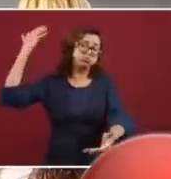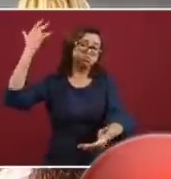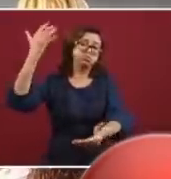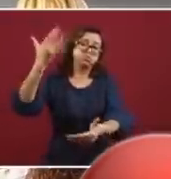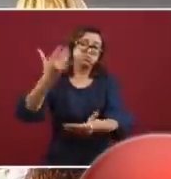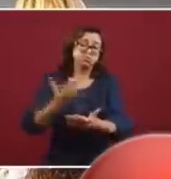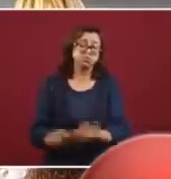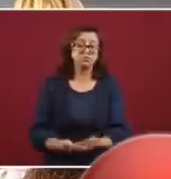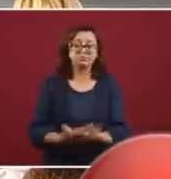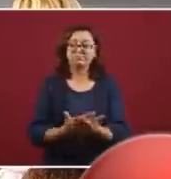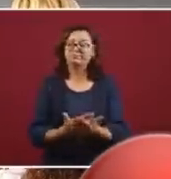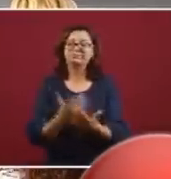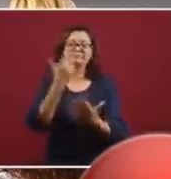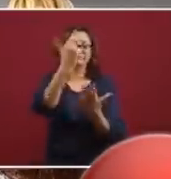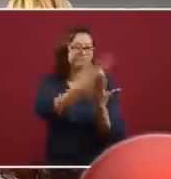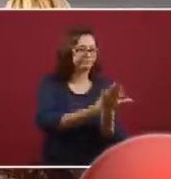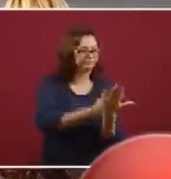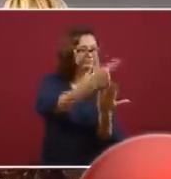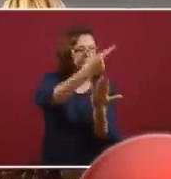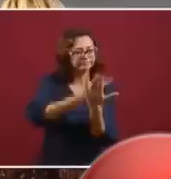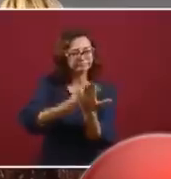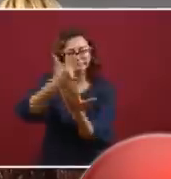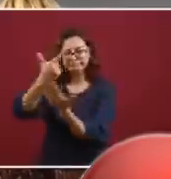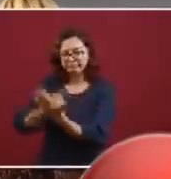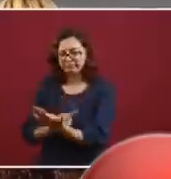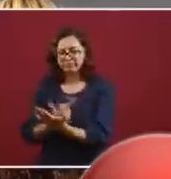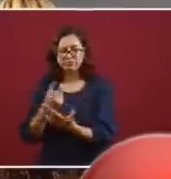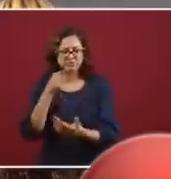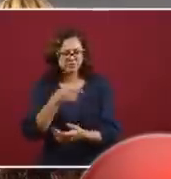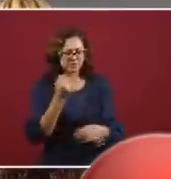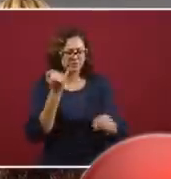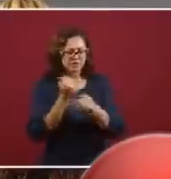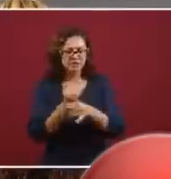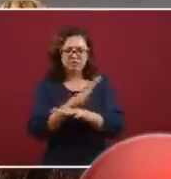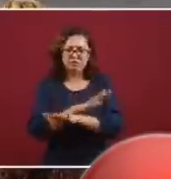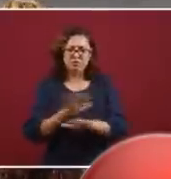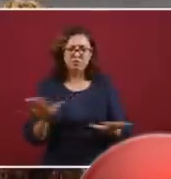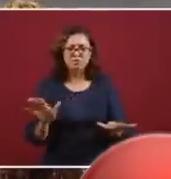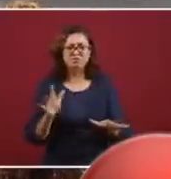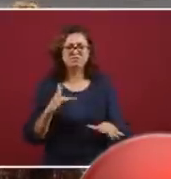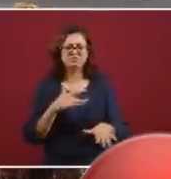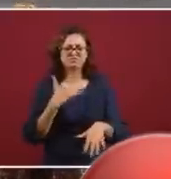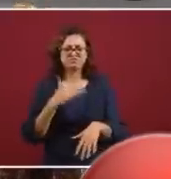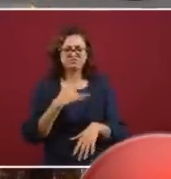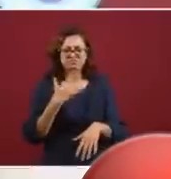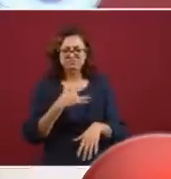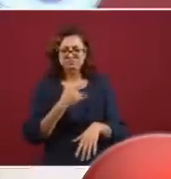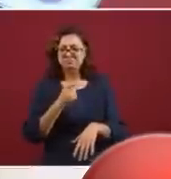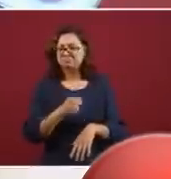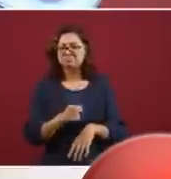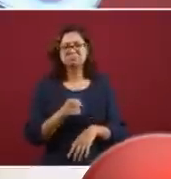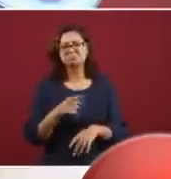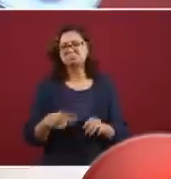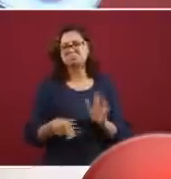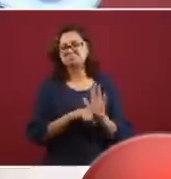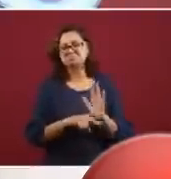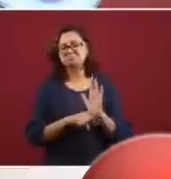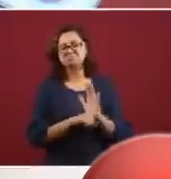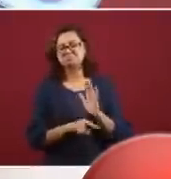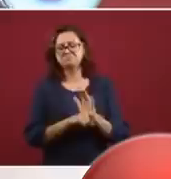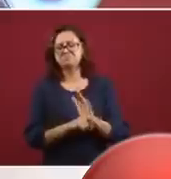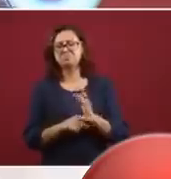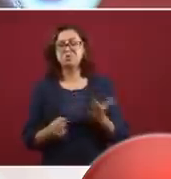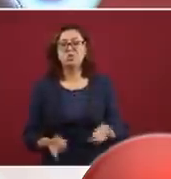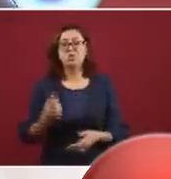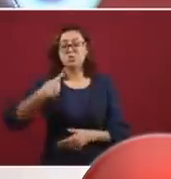La cartera puede reflejar alguna información o perspectivas no realizables. En ese sentido tenemos que